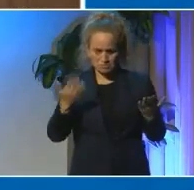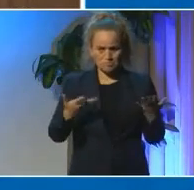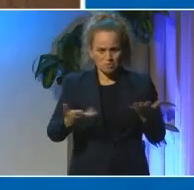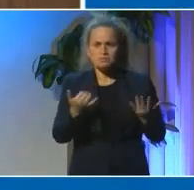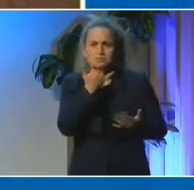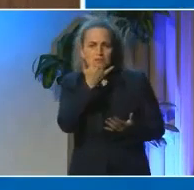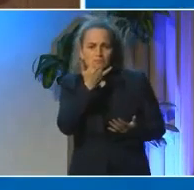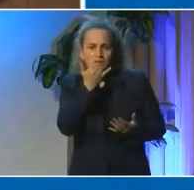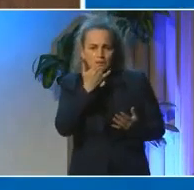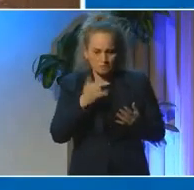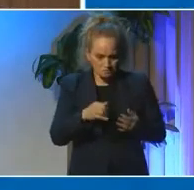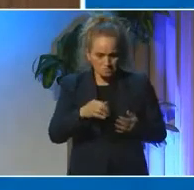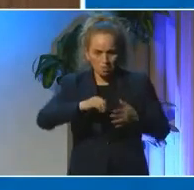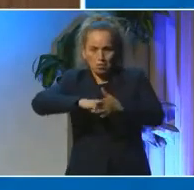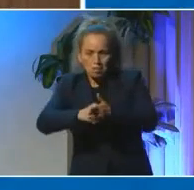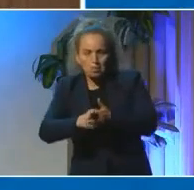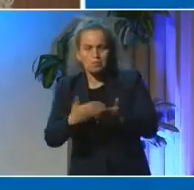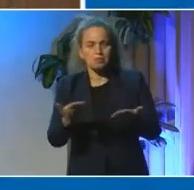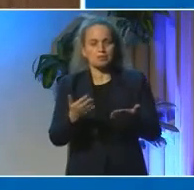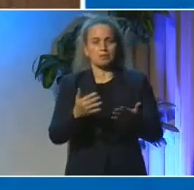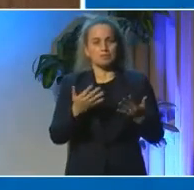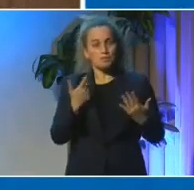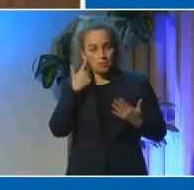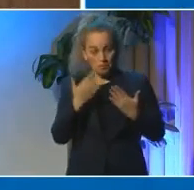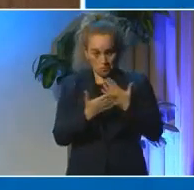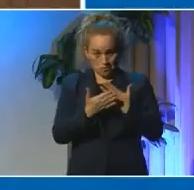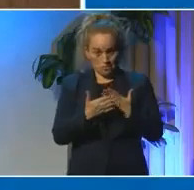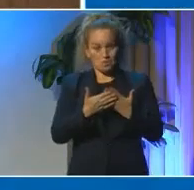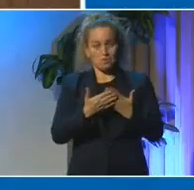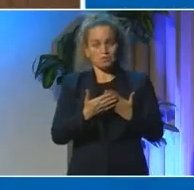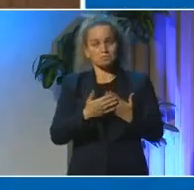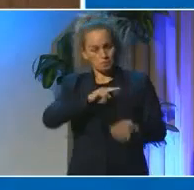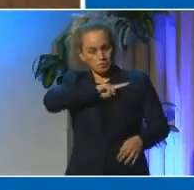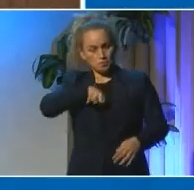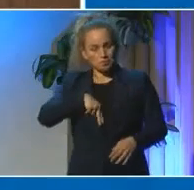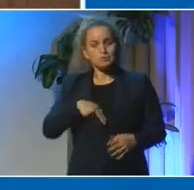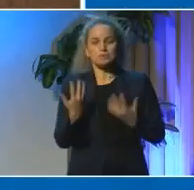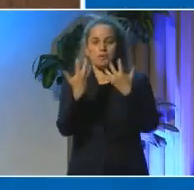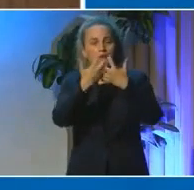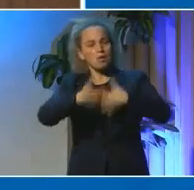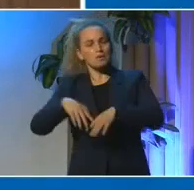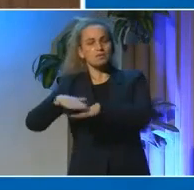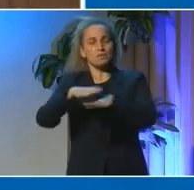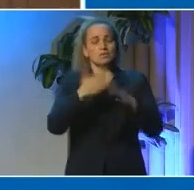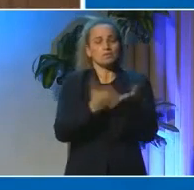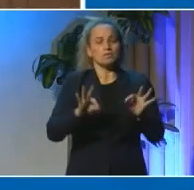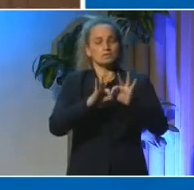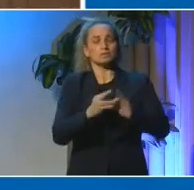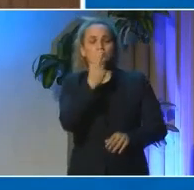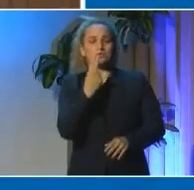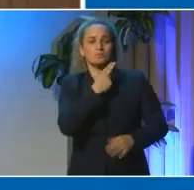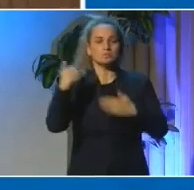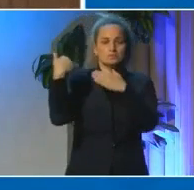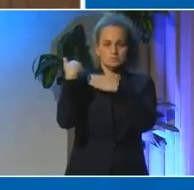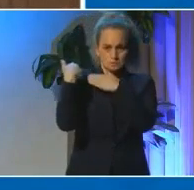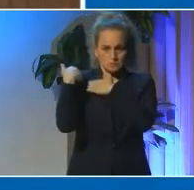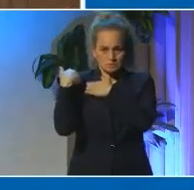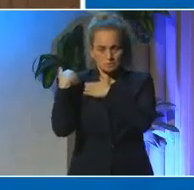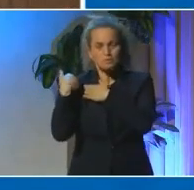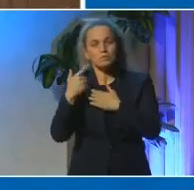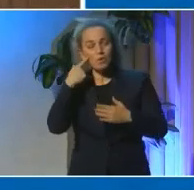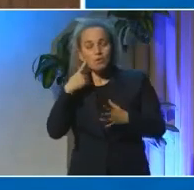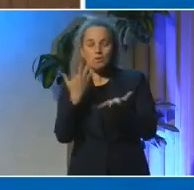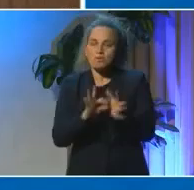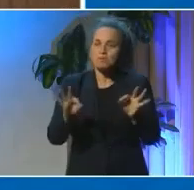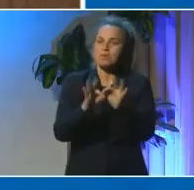sé qué pasa con él después lo cual ha involucrado que nosotros como compañía asumamos el compromiso de educar y